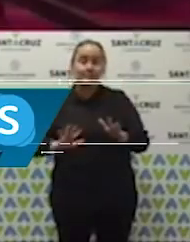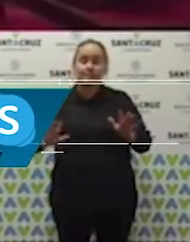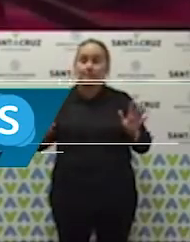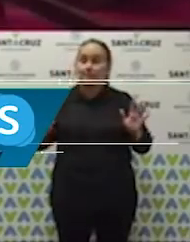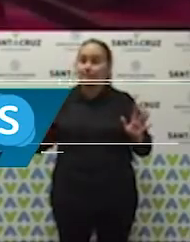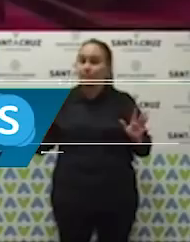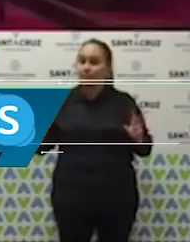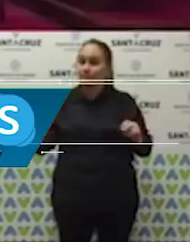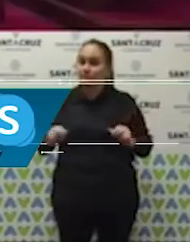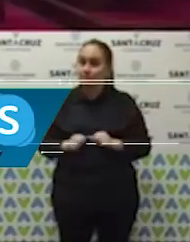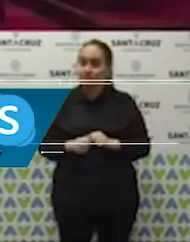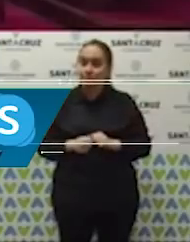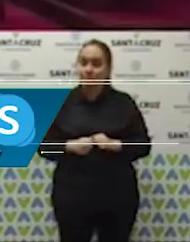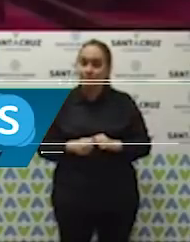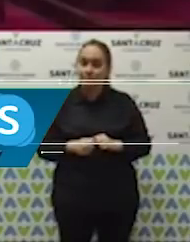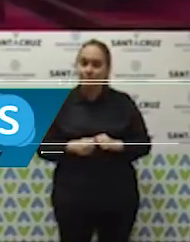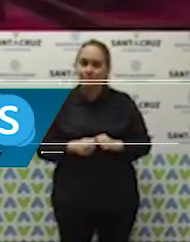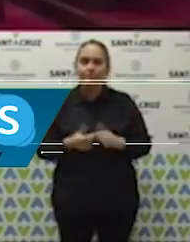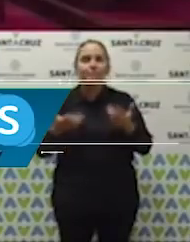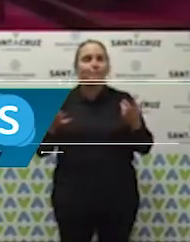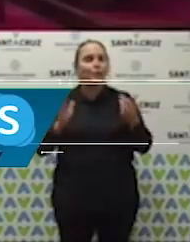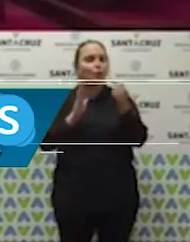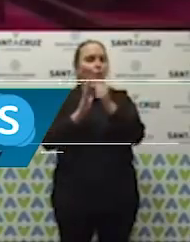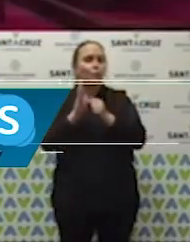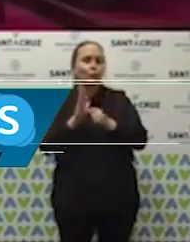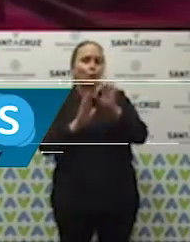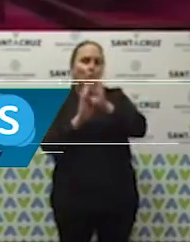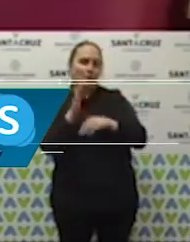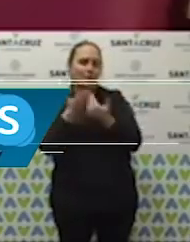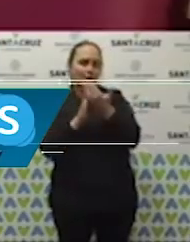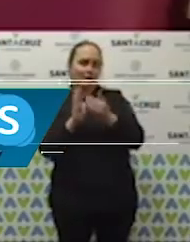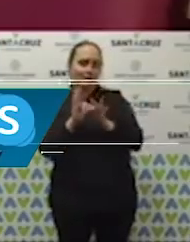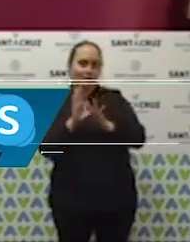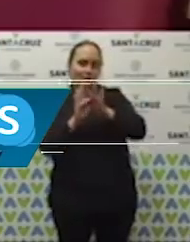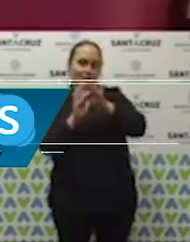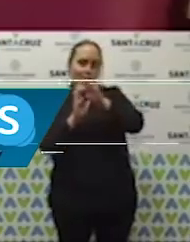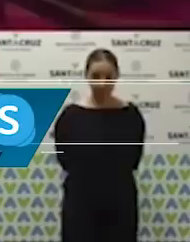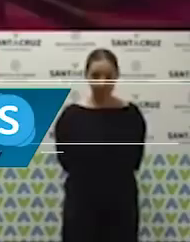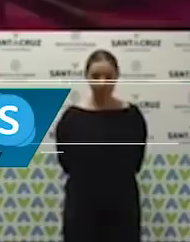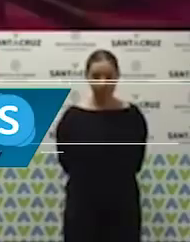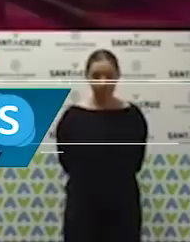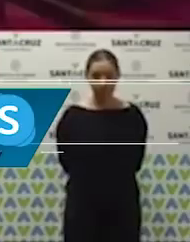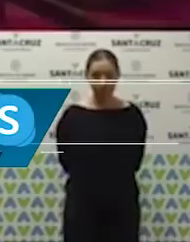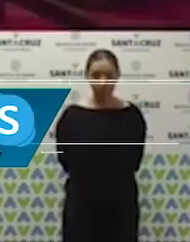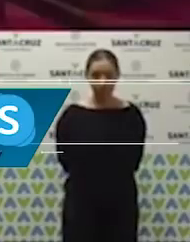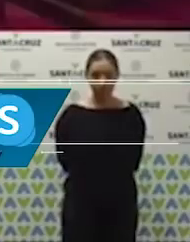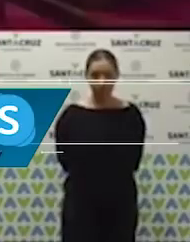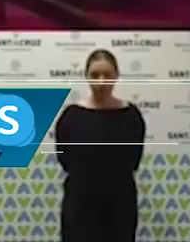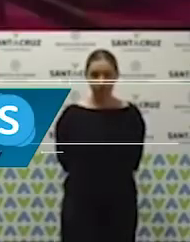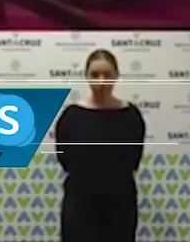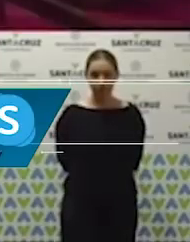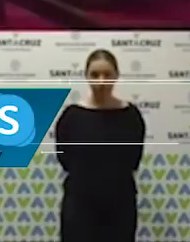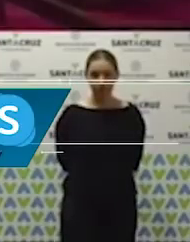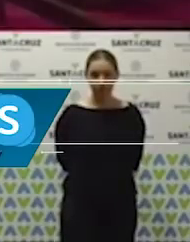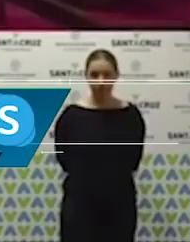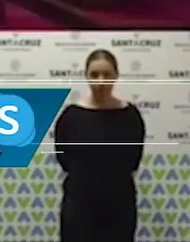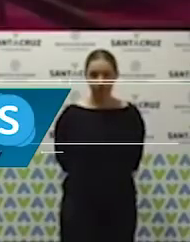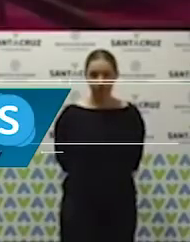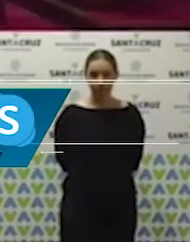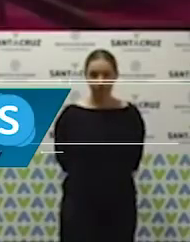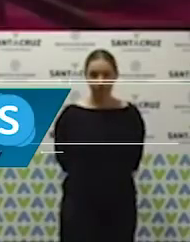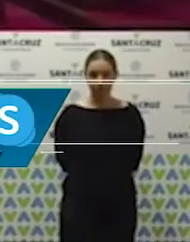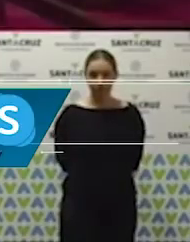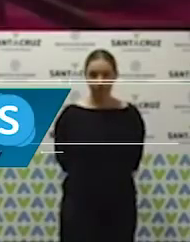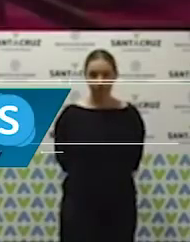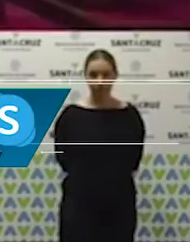Carlos Cuadrado, que aquí nos quedamos todos sorprendidos. No lo conocíamos, no teníamos ni idea que existía ese señor. Y fue el hombre que se pronunció a favor de la estabilidad y de ir en contra de la